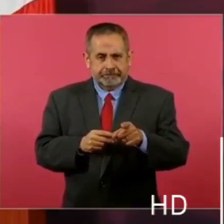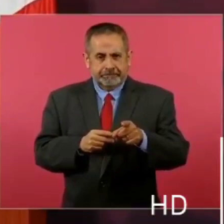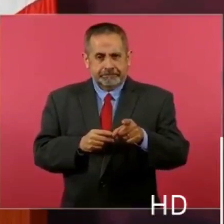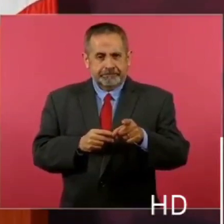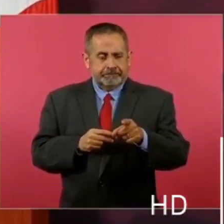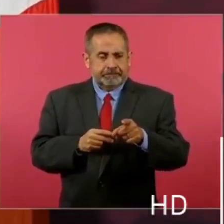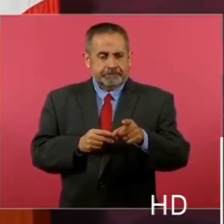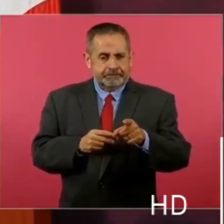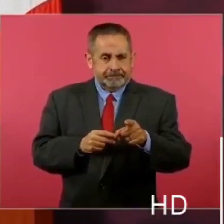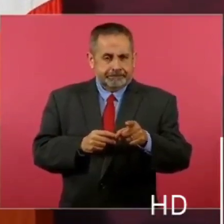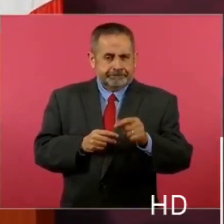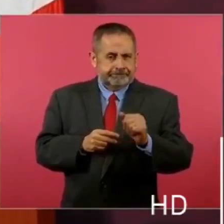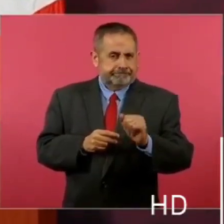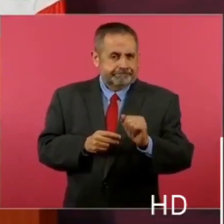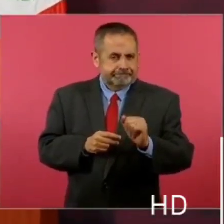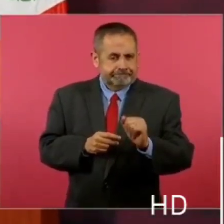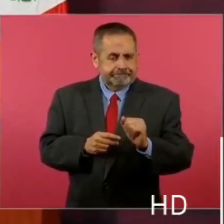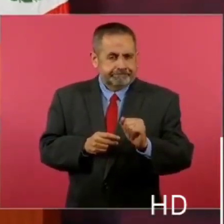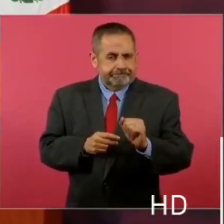cuando